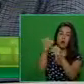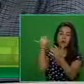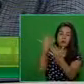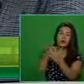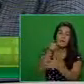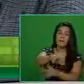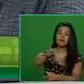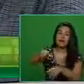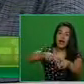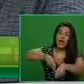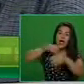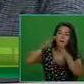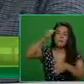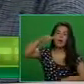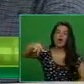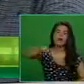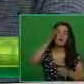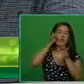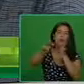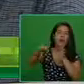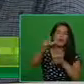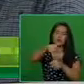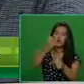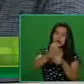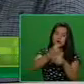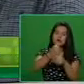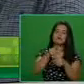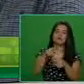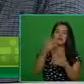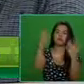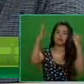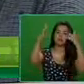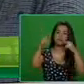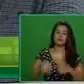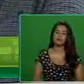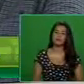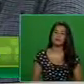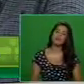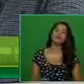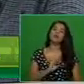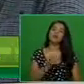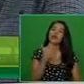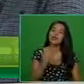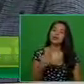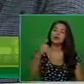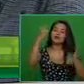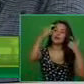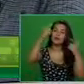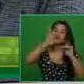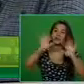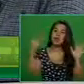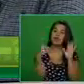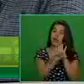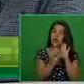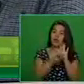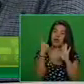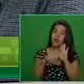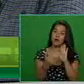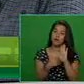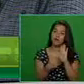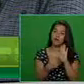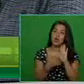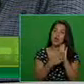el trabajo campesino. No hay que olvidar que nosotros, gracias al comandante Chávez, tenemos unas leyes que rigen y norman nuestra